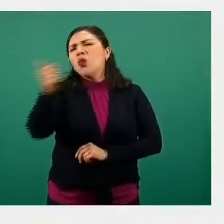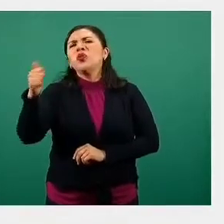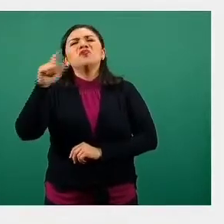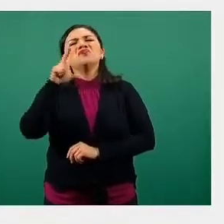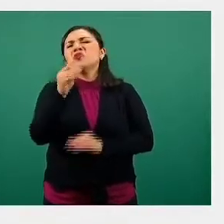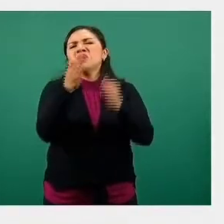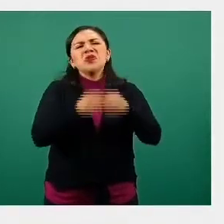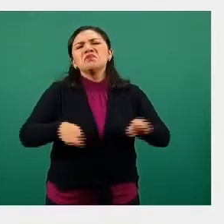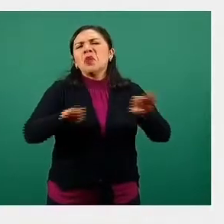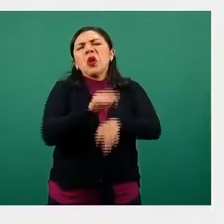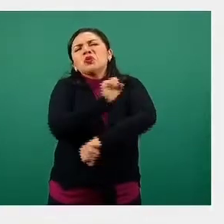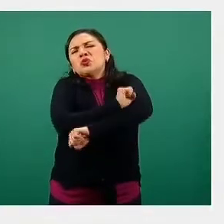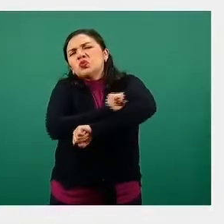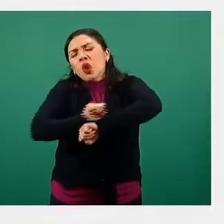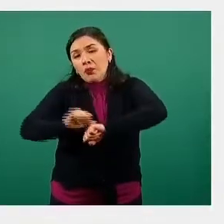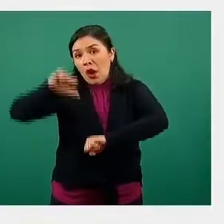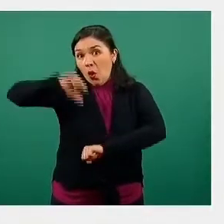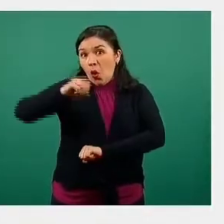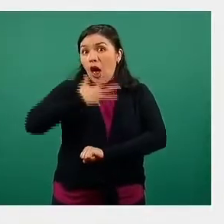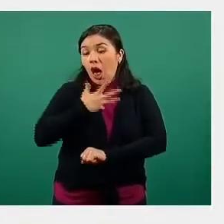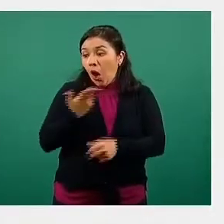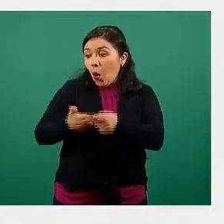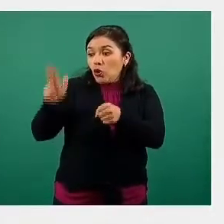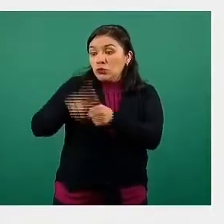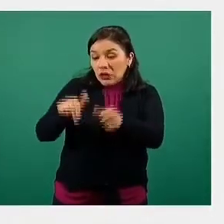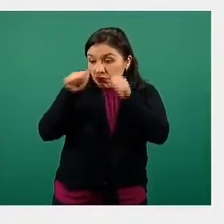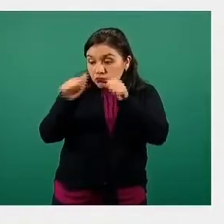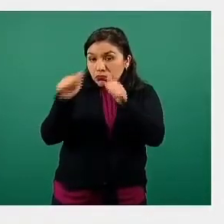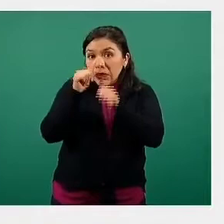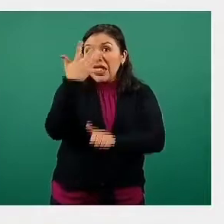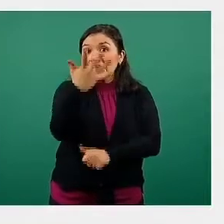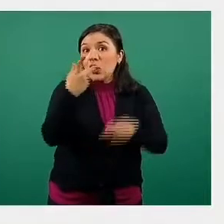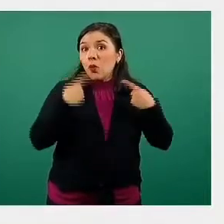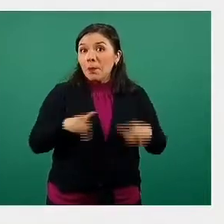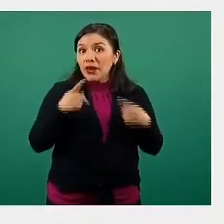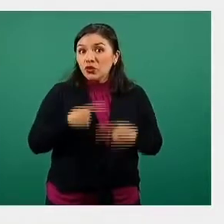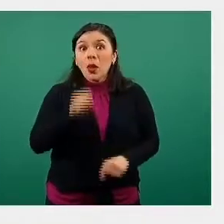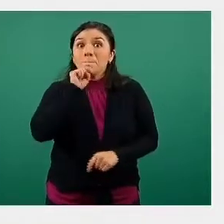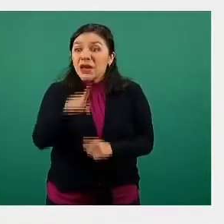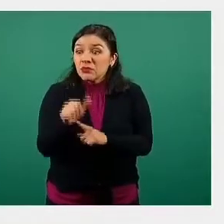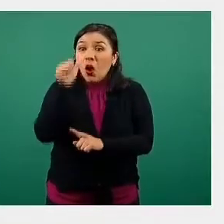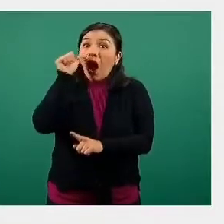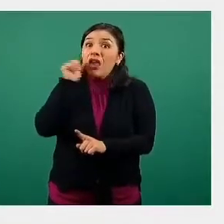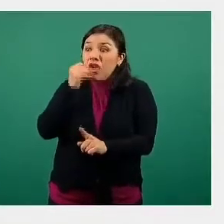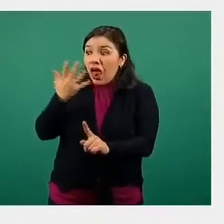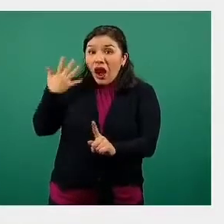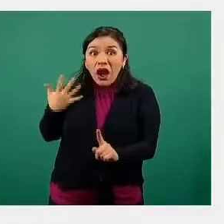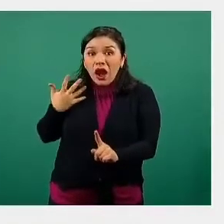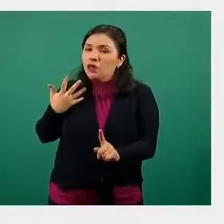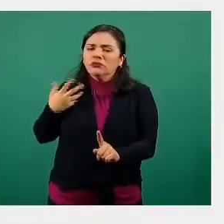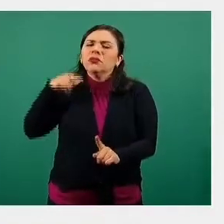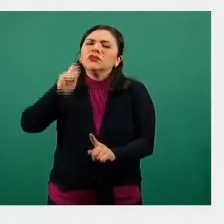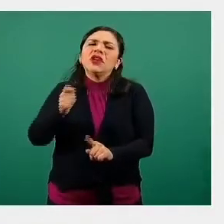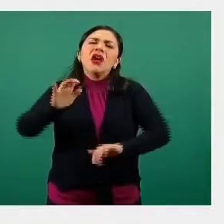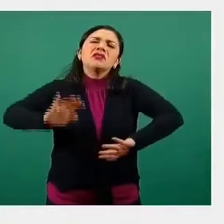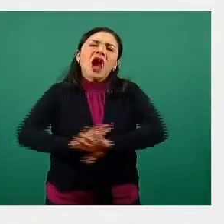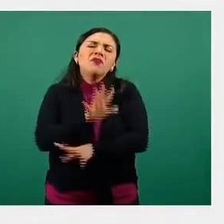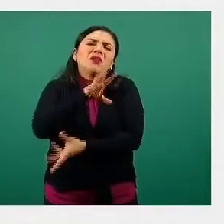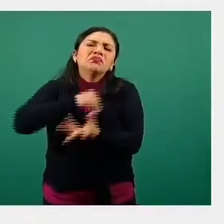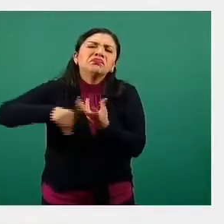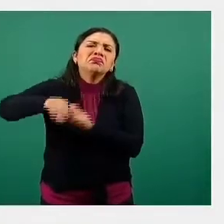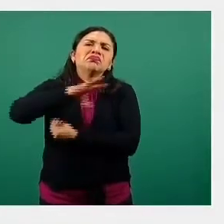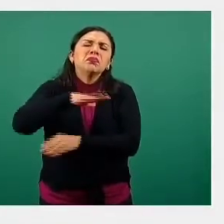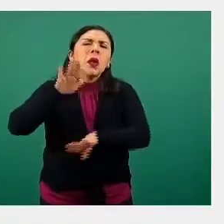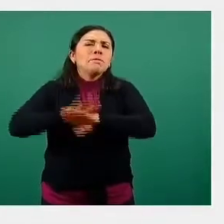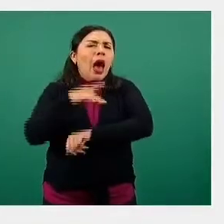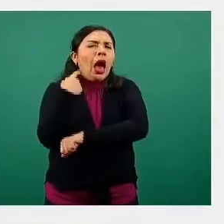intrascendentes. Hoy están hospitalizadas 5 personas, insisto, no son las mismas de ayer, estas van cambiando, y en general la